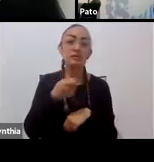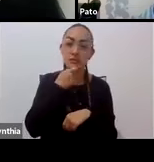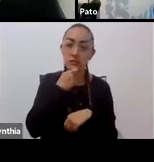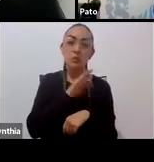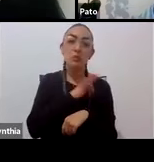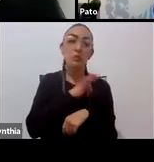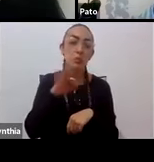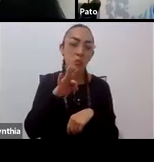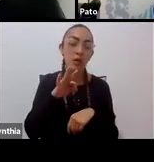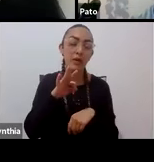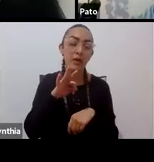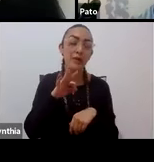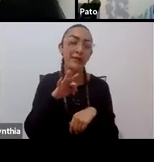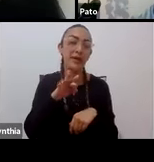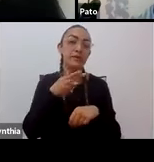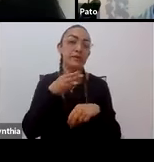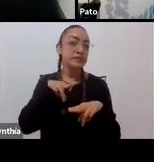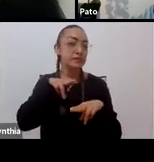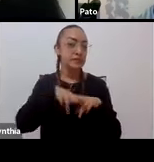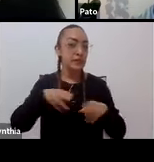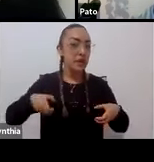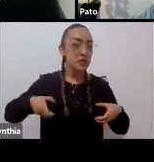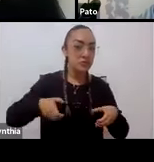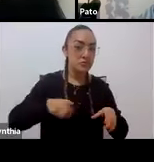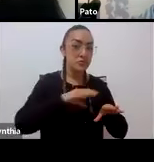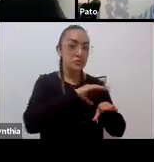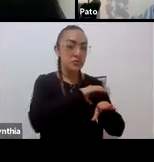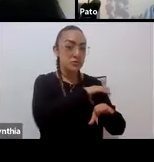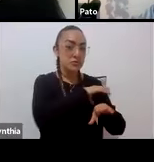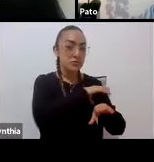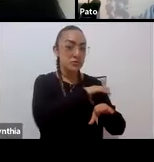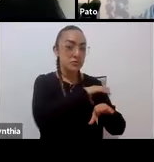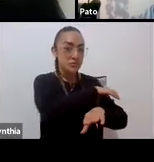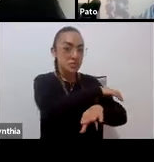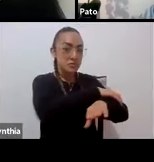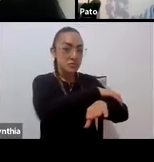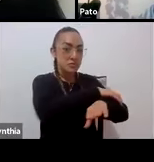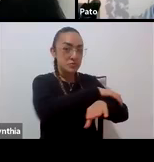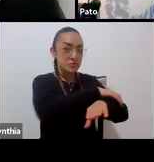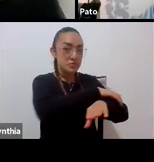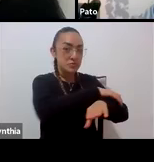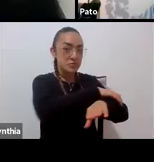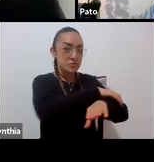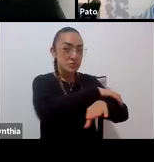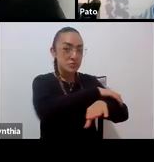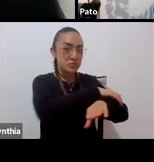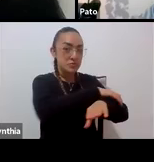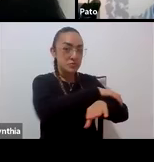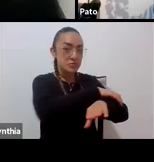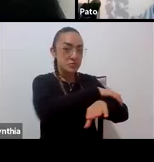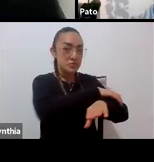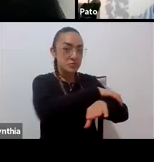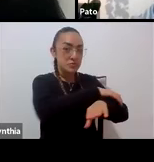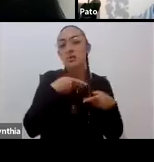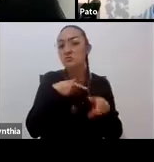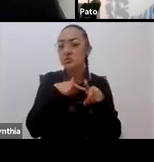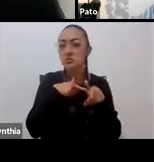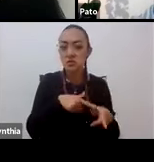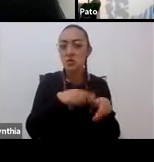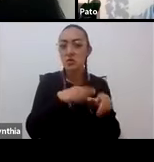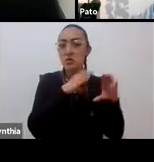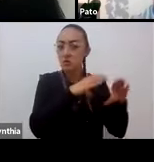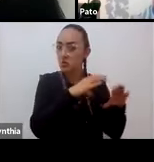de su silla y ya no le esté cargando y siga cumpliendo con su función. Ese es el guardián de las semillas. Hace un par de